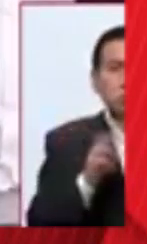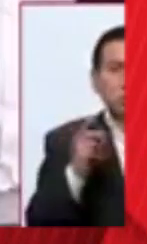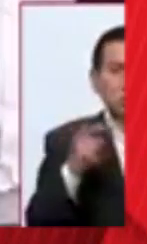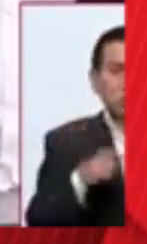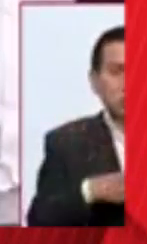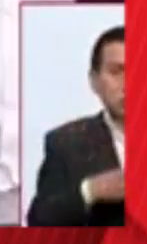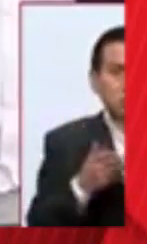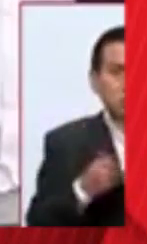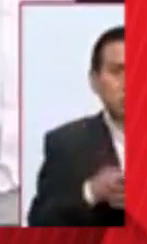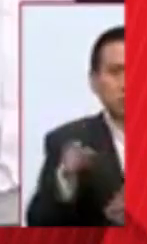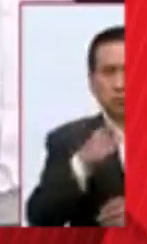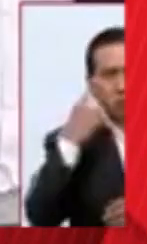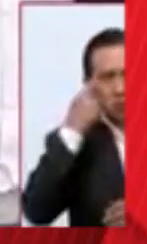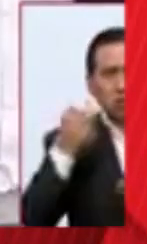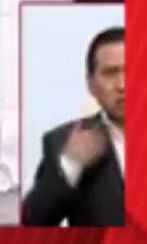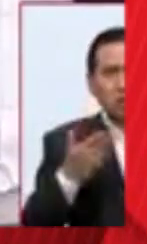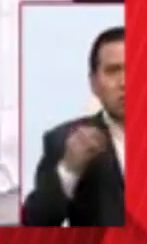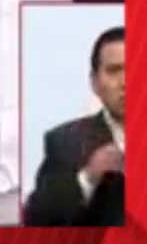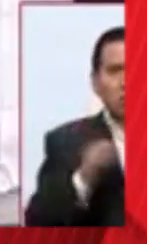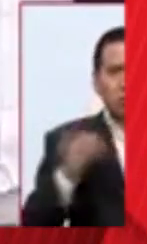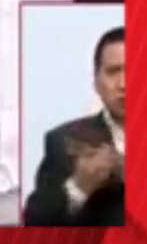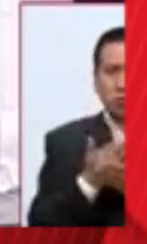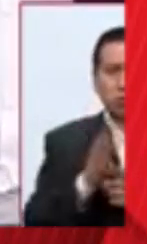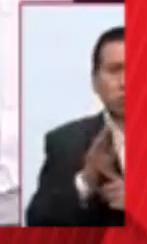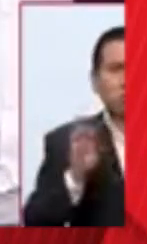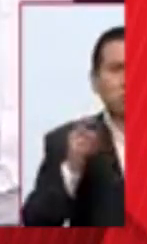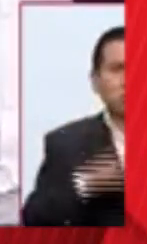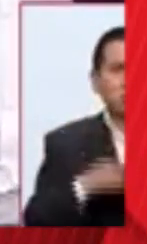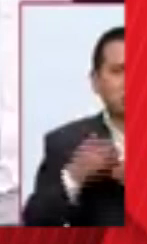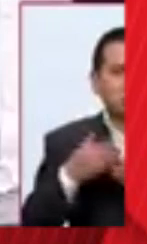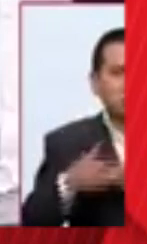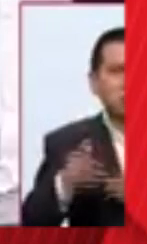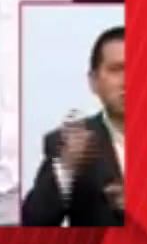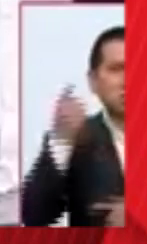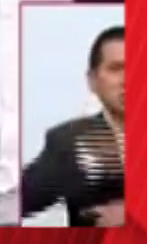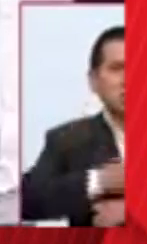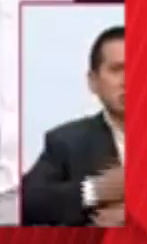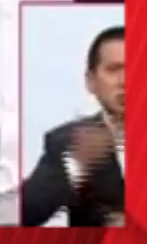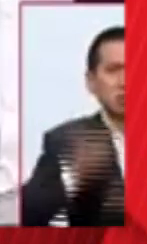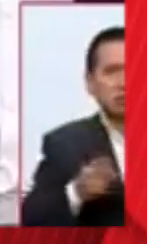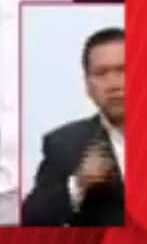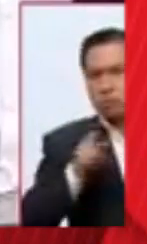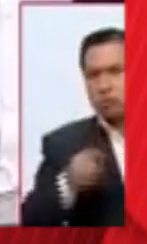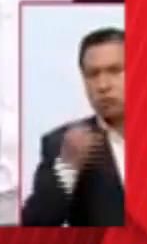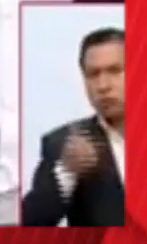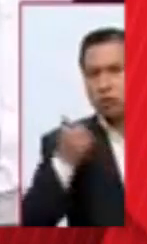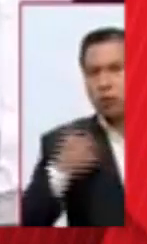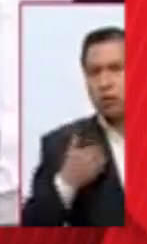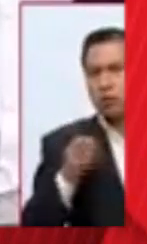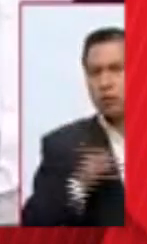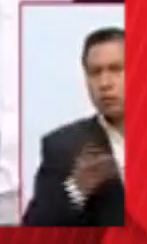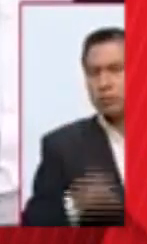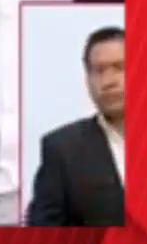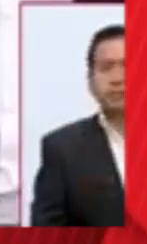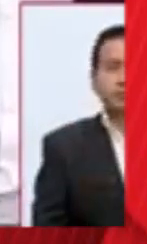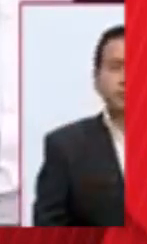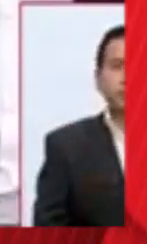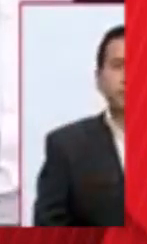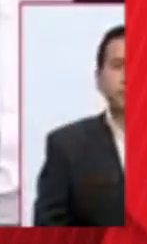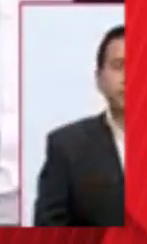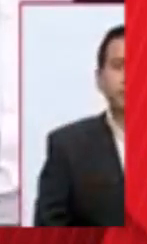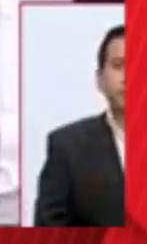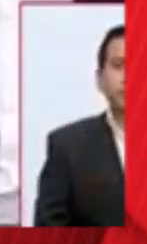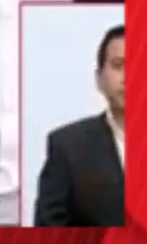tema. ¿Usted cree que haya mayores novedades en estos próximos días? ¿Qué información tiene?